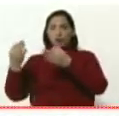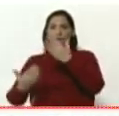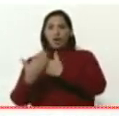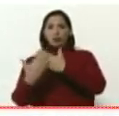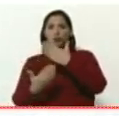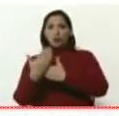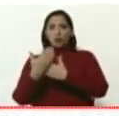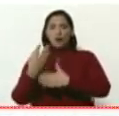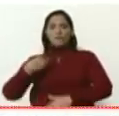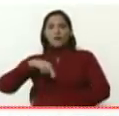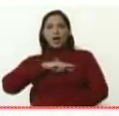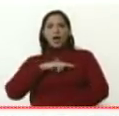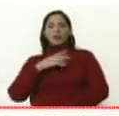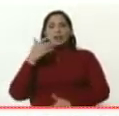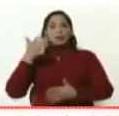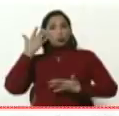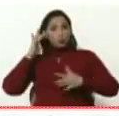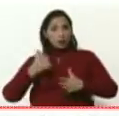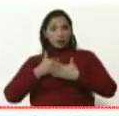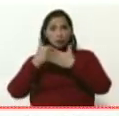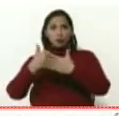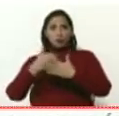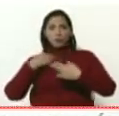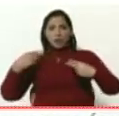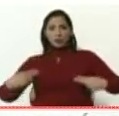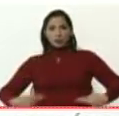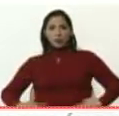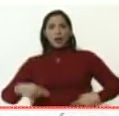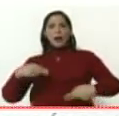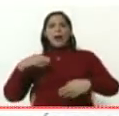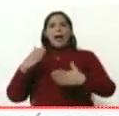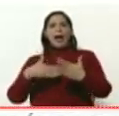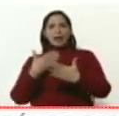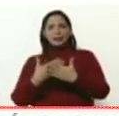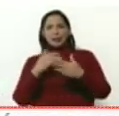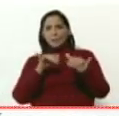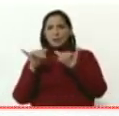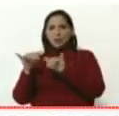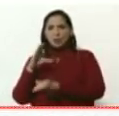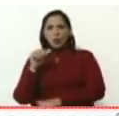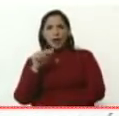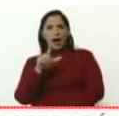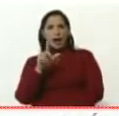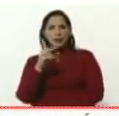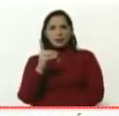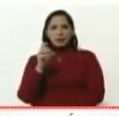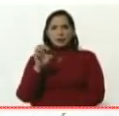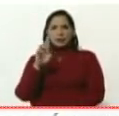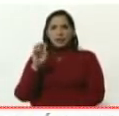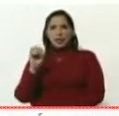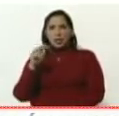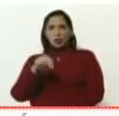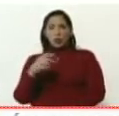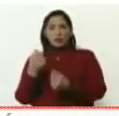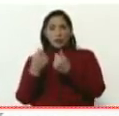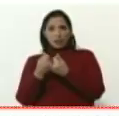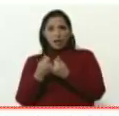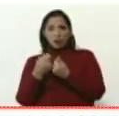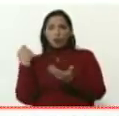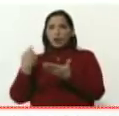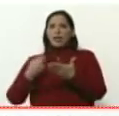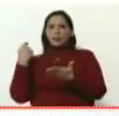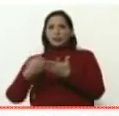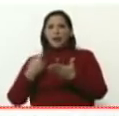la supuesta ayuda humanitaria y después hasta el mismo Calderón Berti reveló que el dinero se lo gastaban realmente en prostitutas,